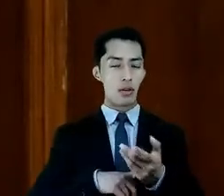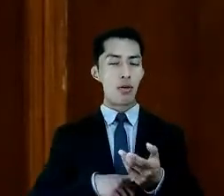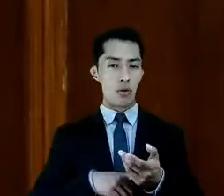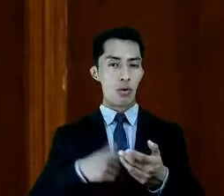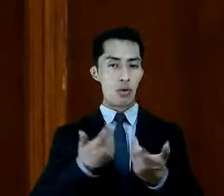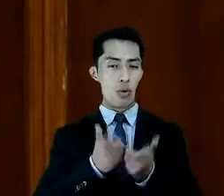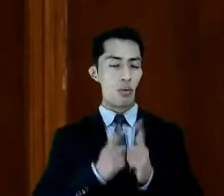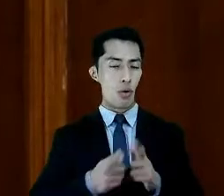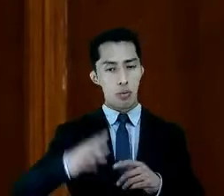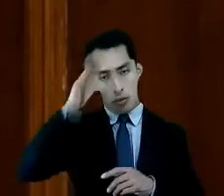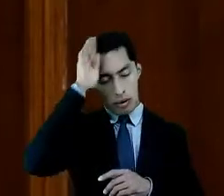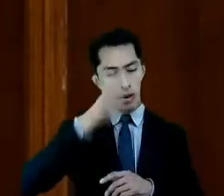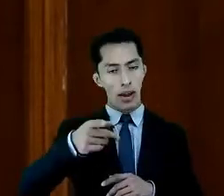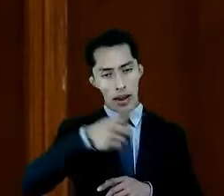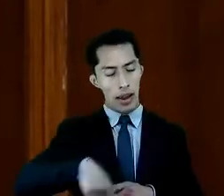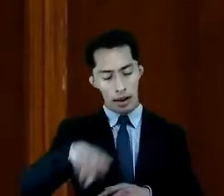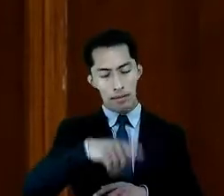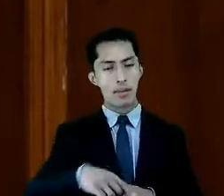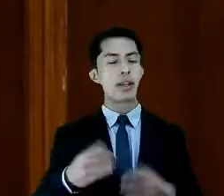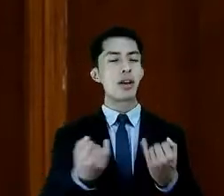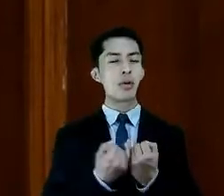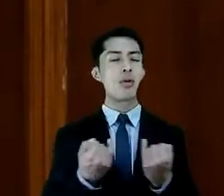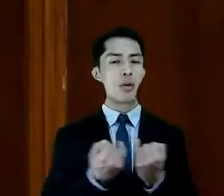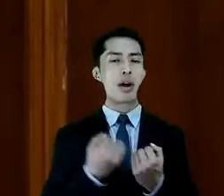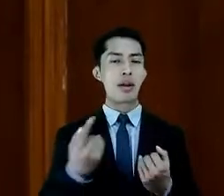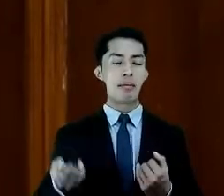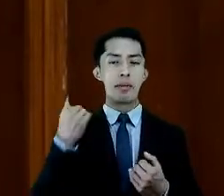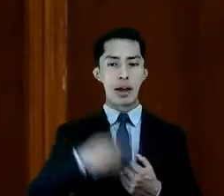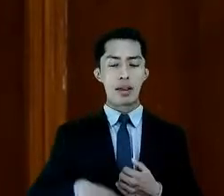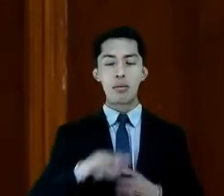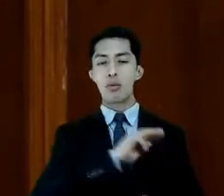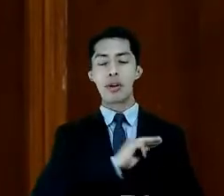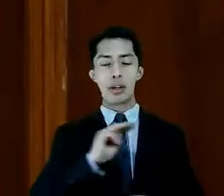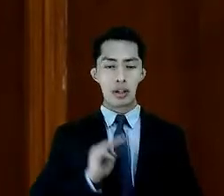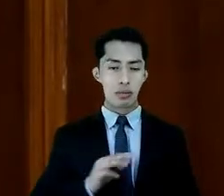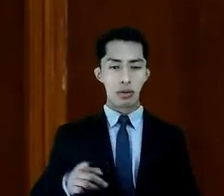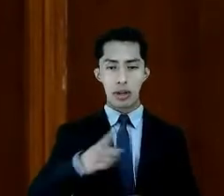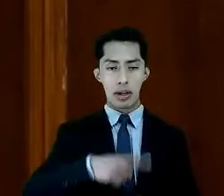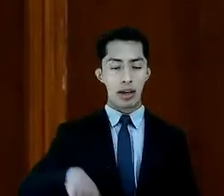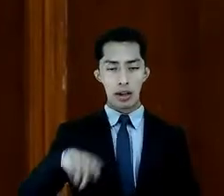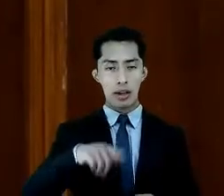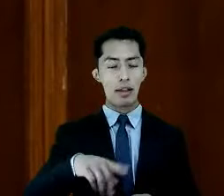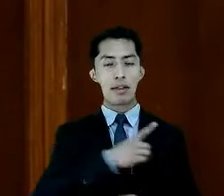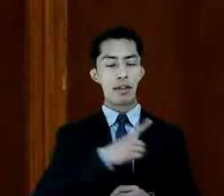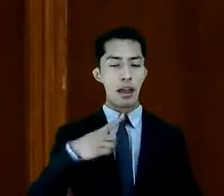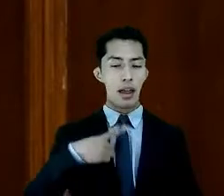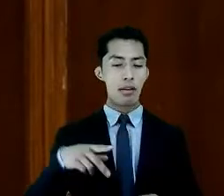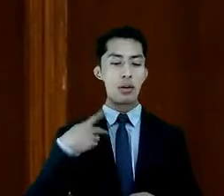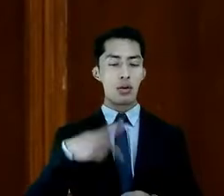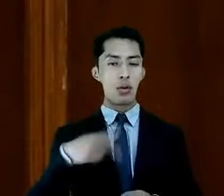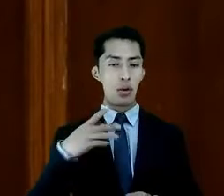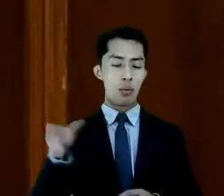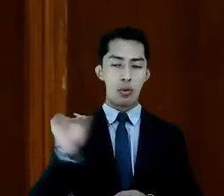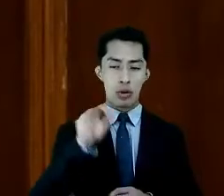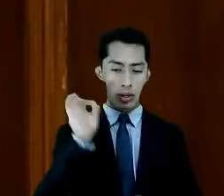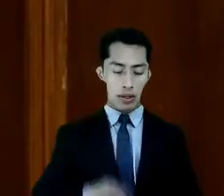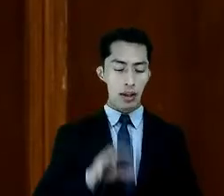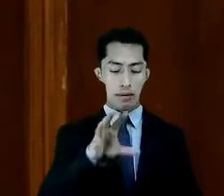de bomberos. Se mandata que los municipios etiqueten un